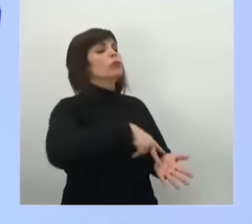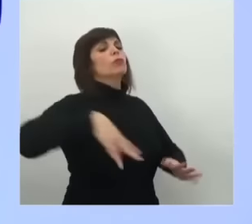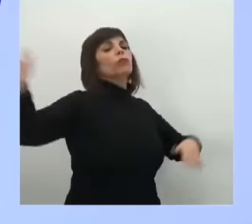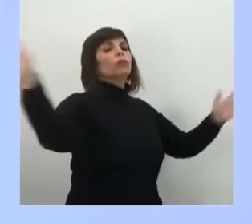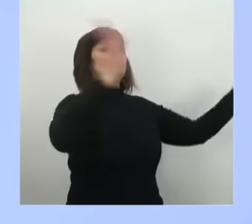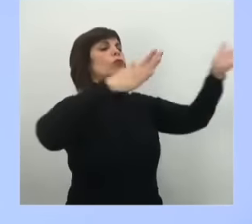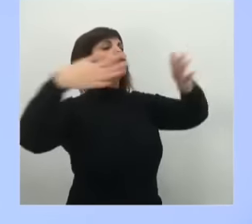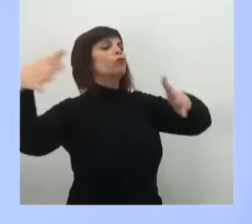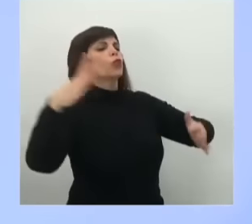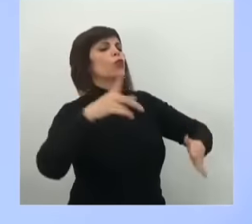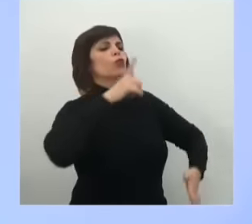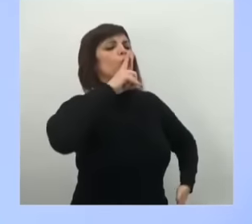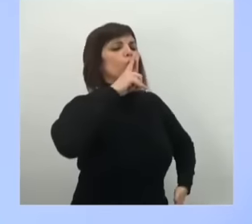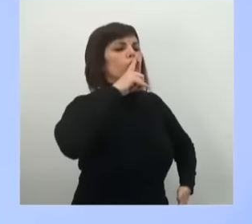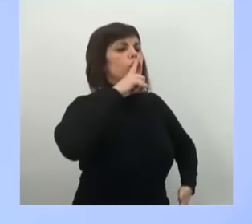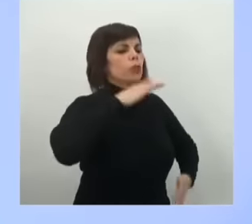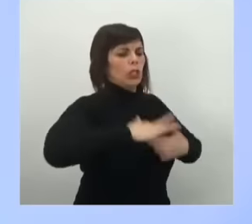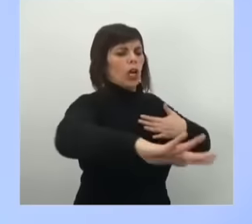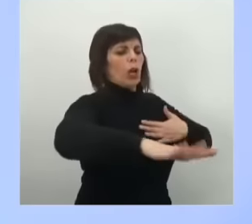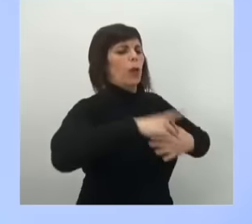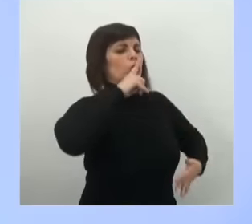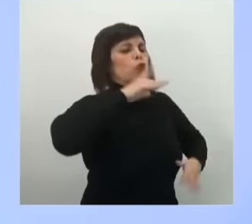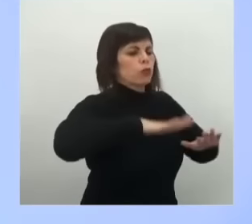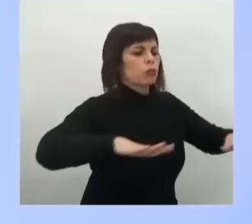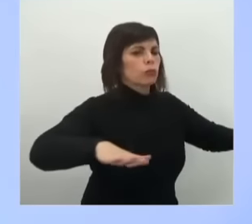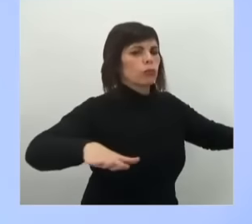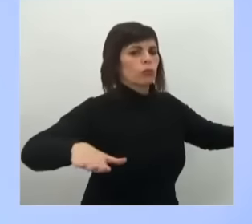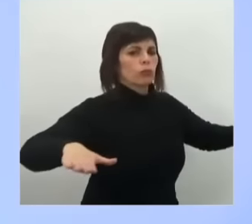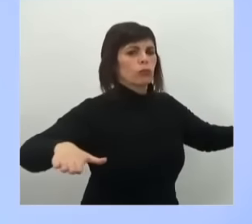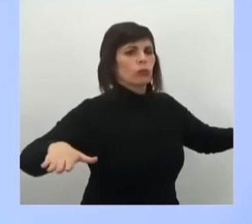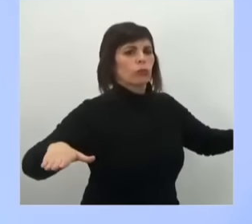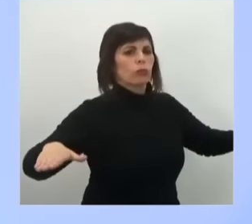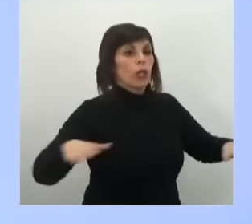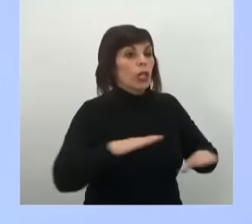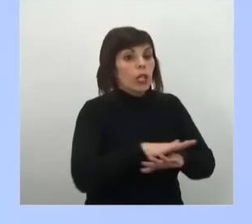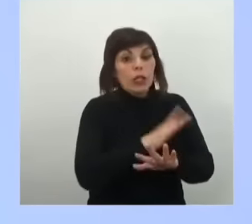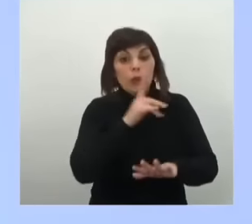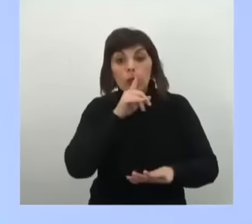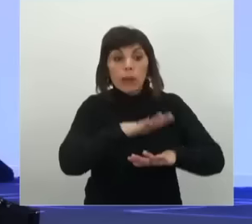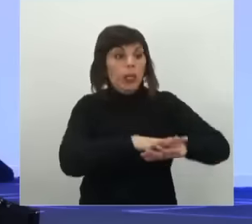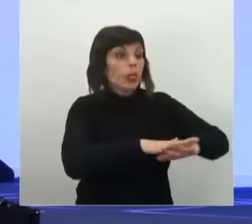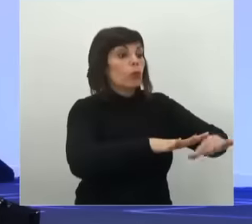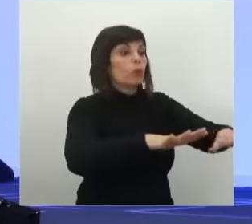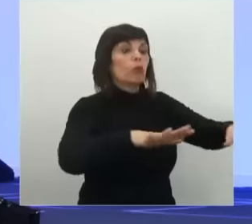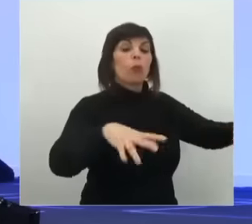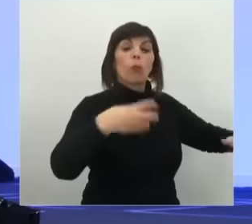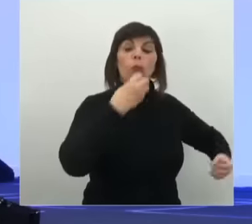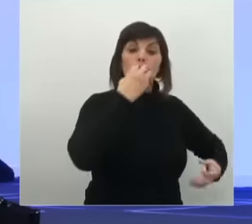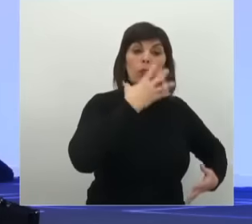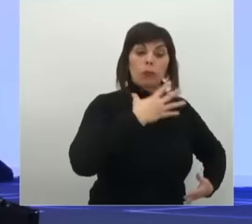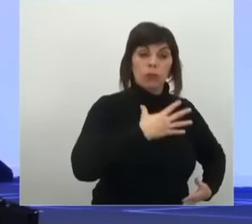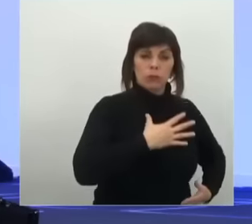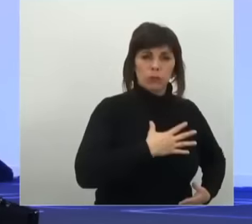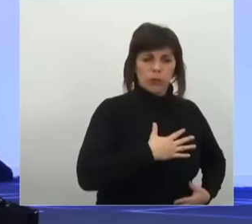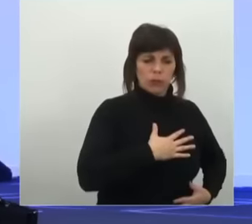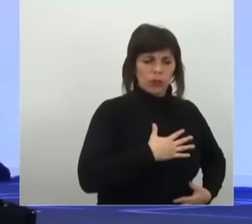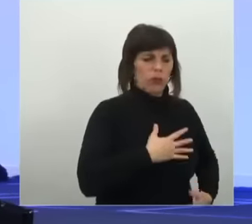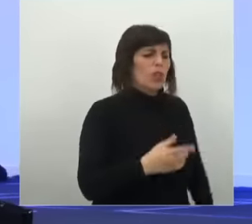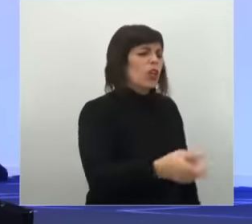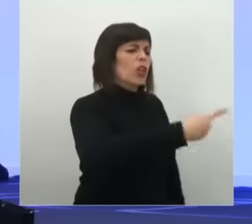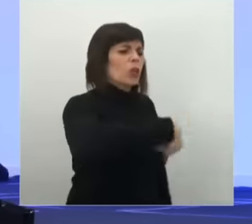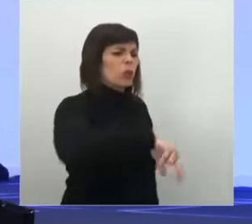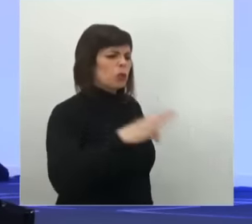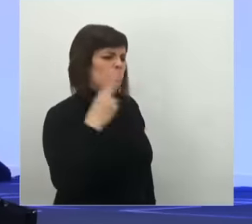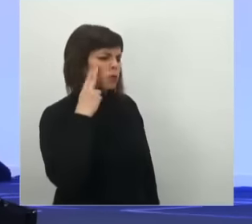dijo al mar calla enmudece y se solto y se hizo grande Bonanza y les dijo Por qué estáis así